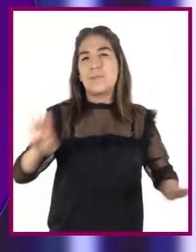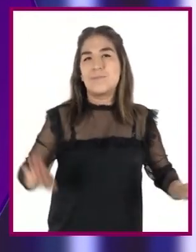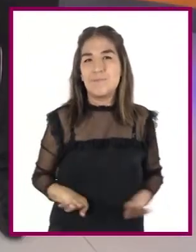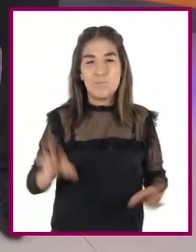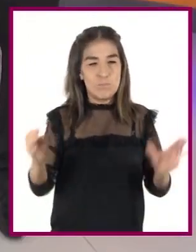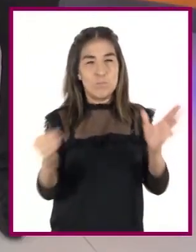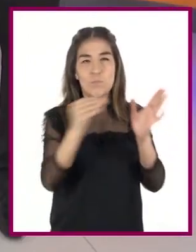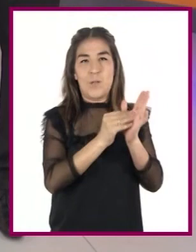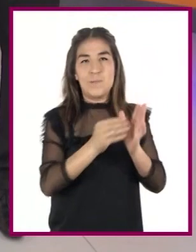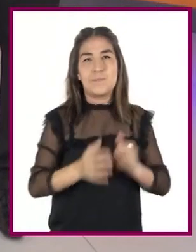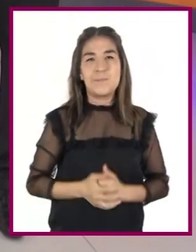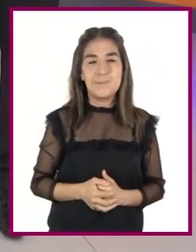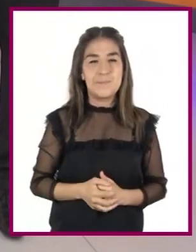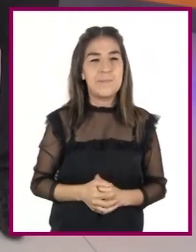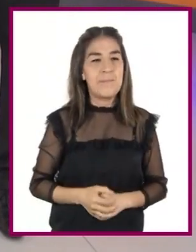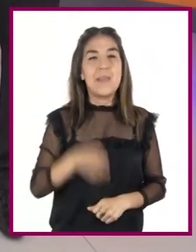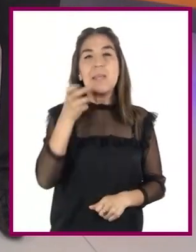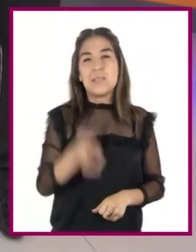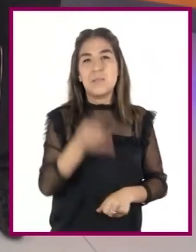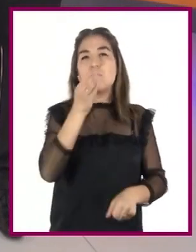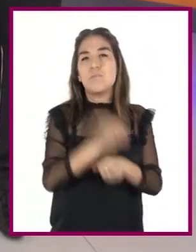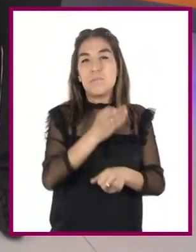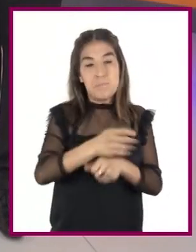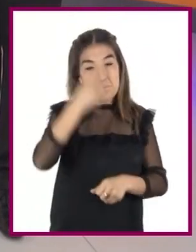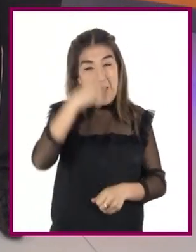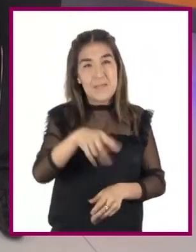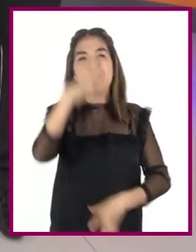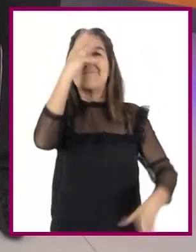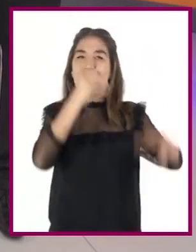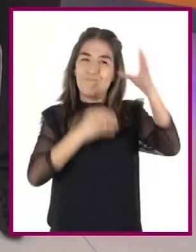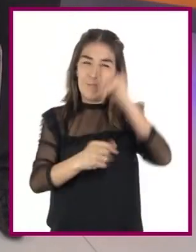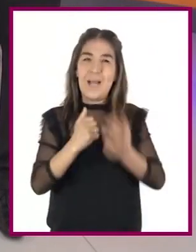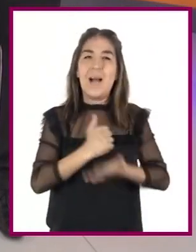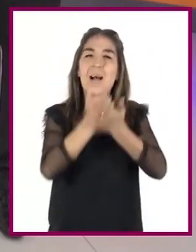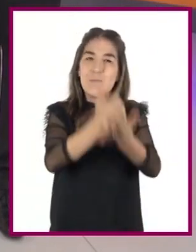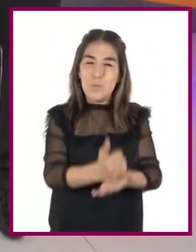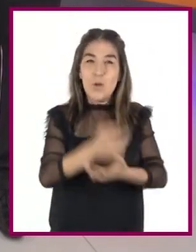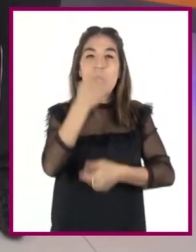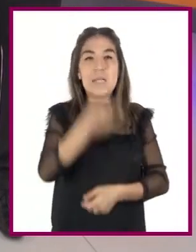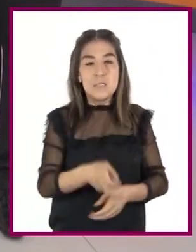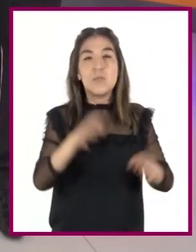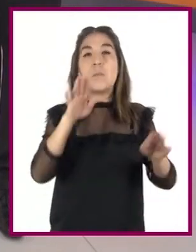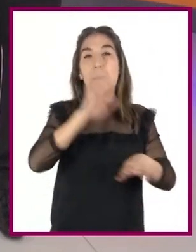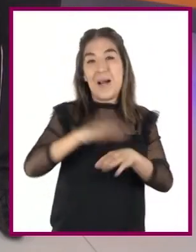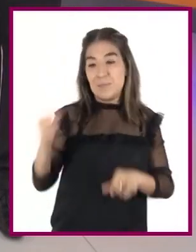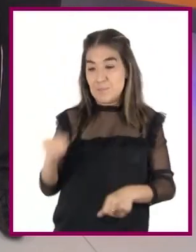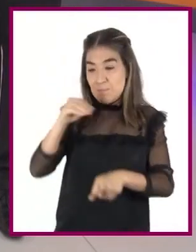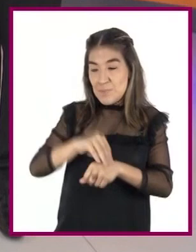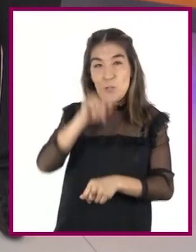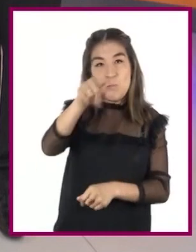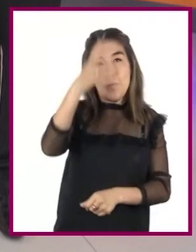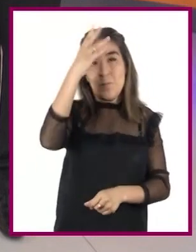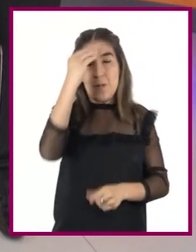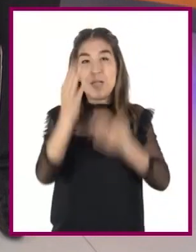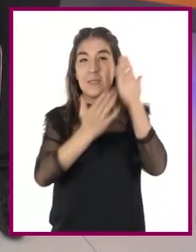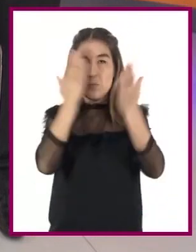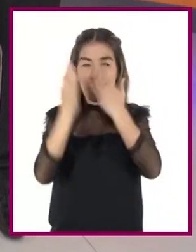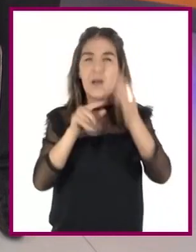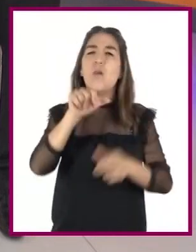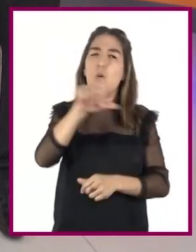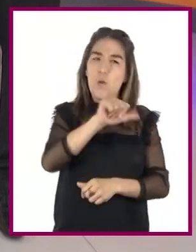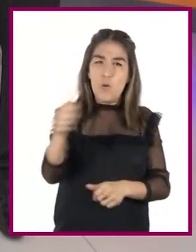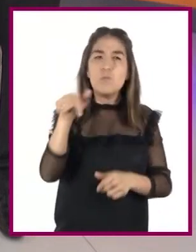conviene. Este es un material de apoyo y para complementar lo estudiado, pueden consultar otras